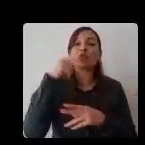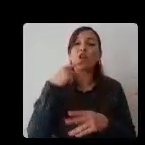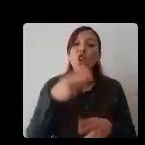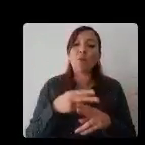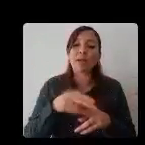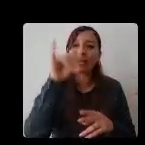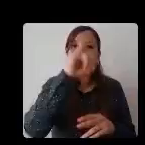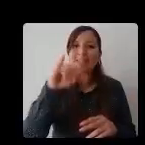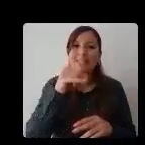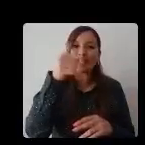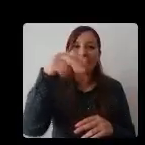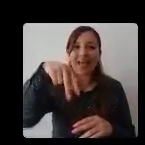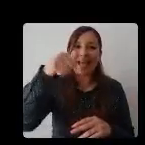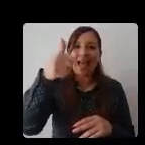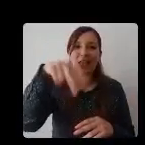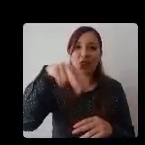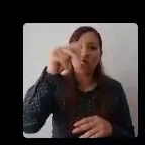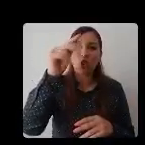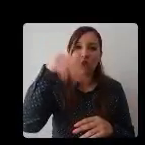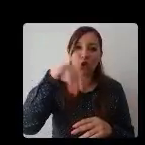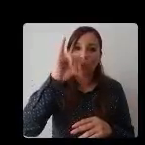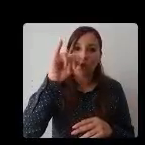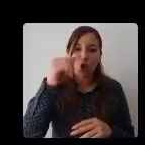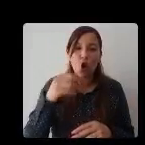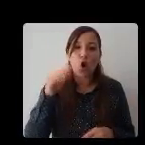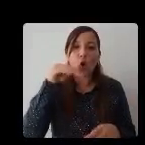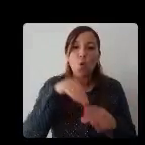aguas termales, que son termomedicinales.